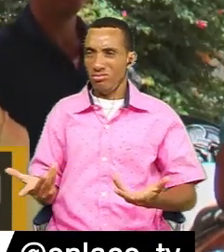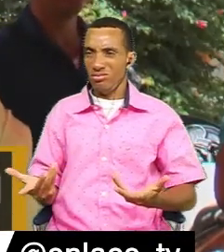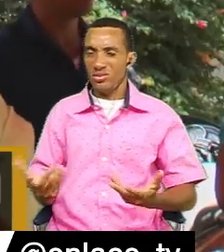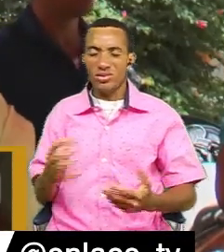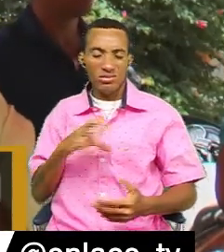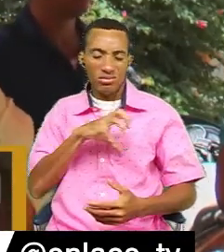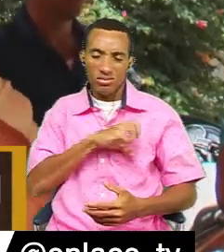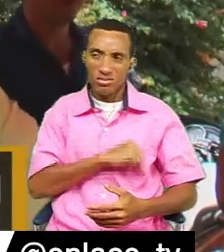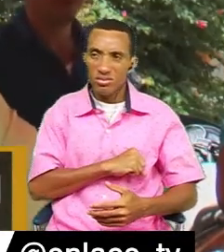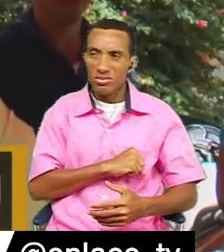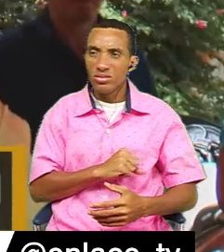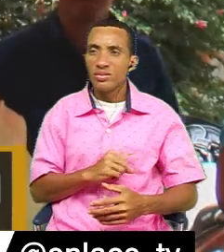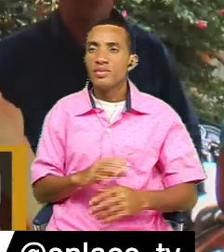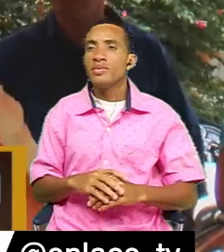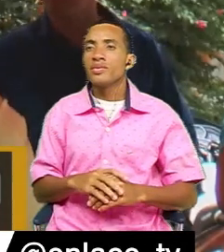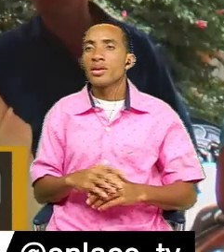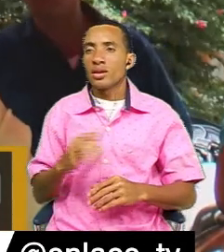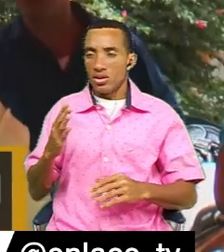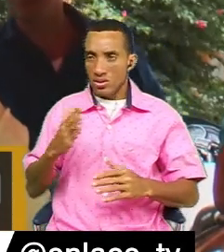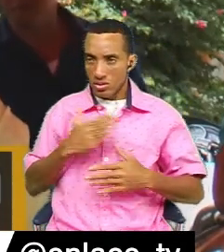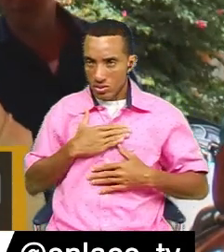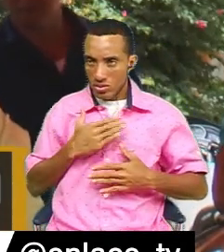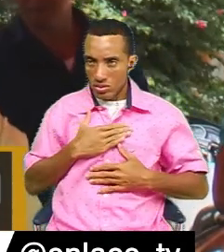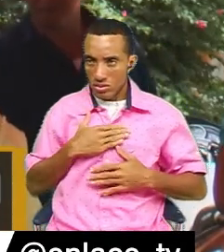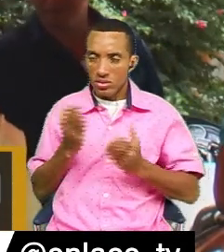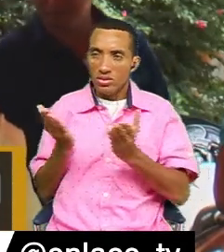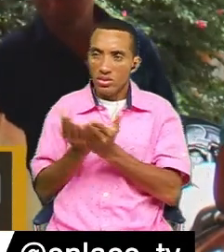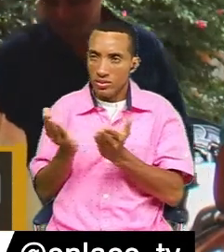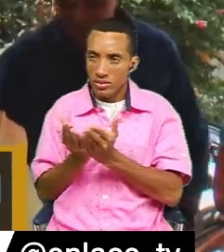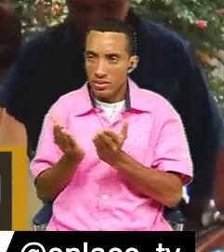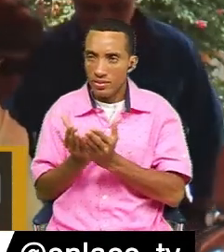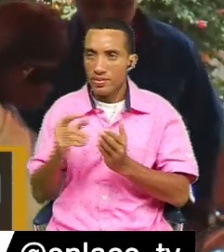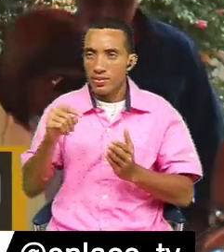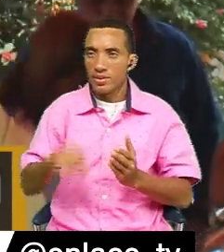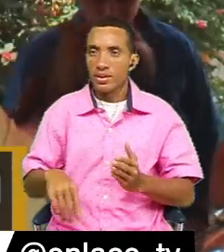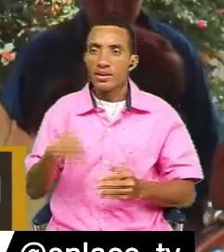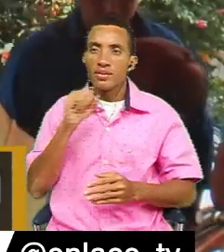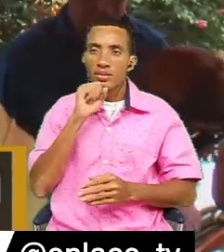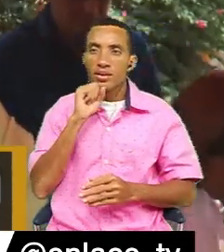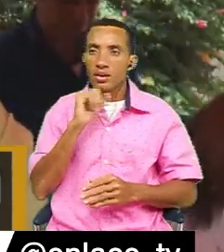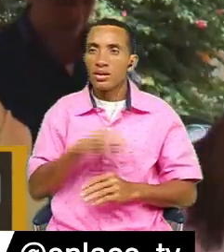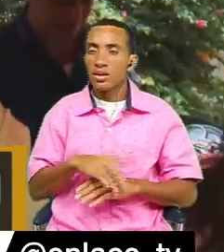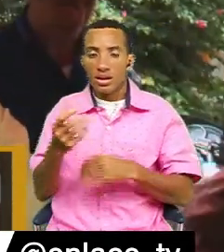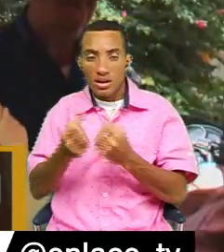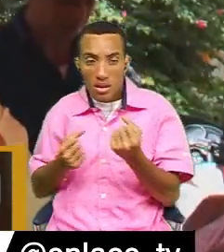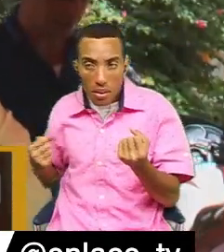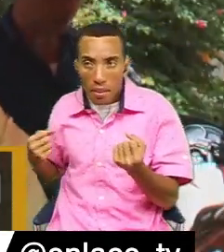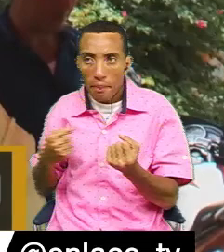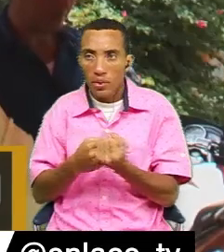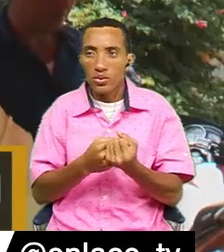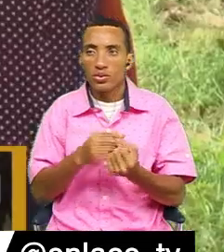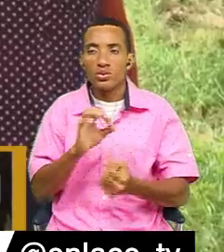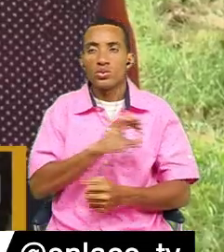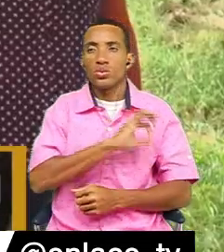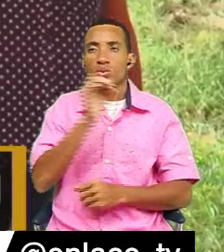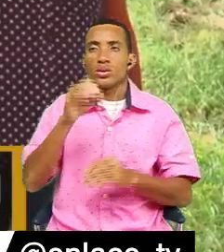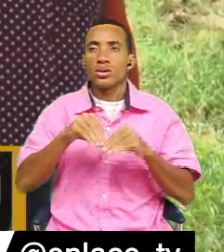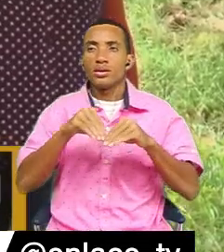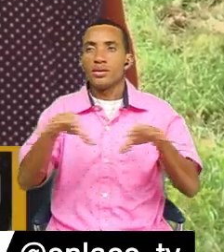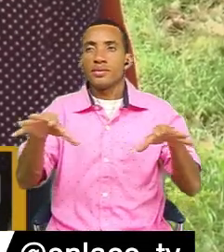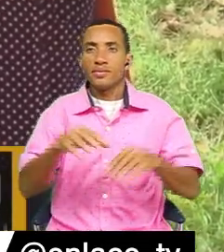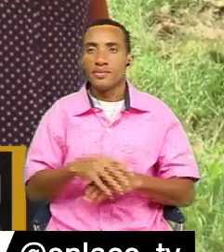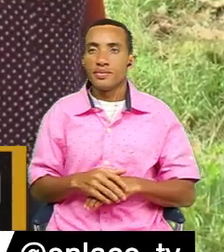Dolido porque los propios funcionarios de la educación de Barranca Bermeja jamás han apoyado la educación pública. Aseguran